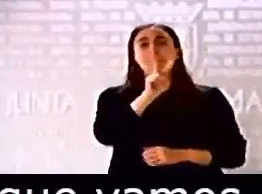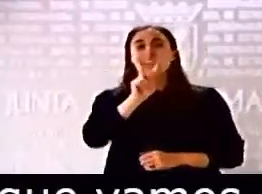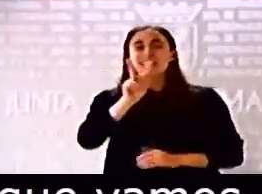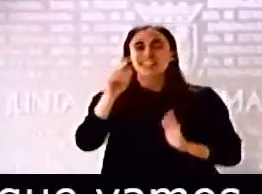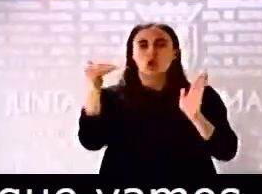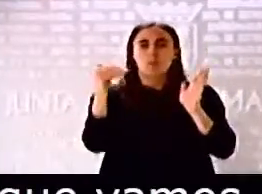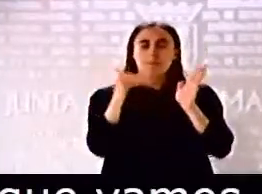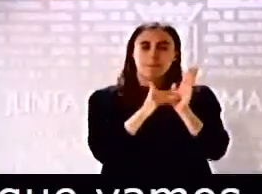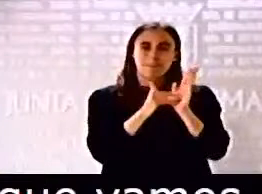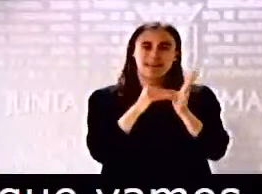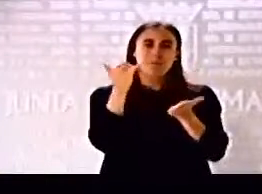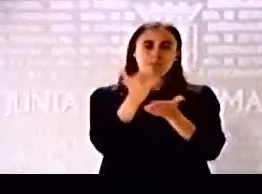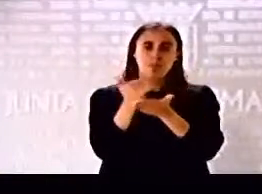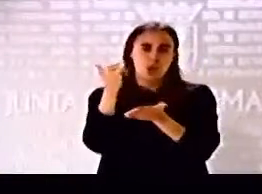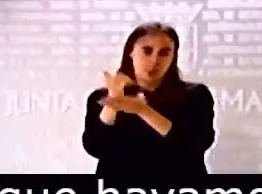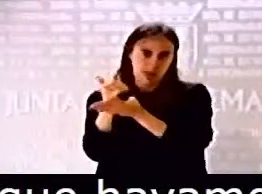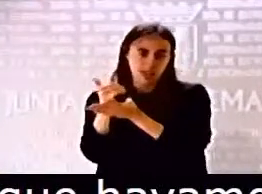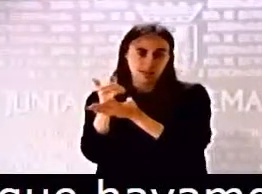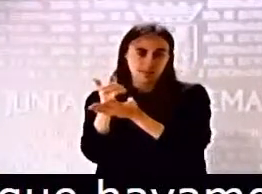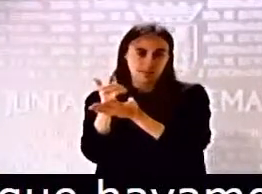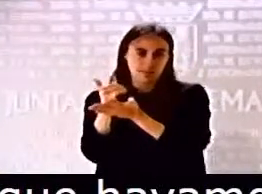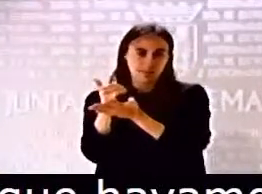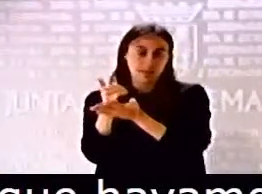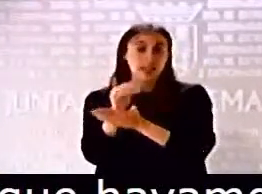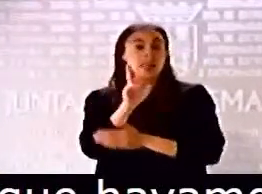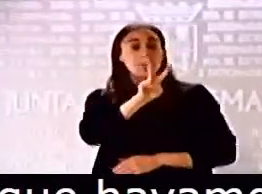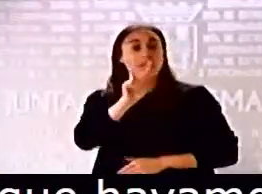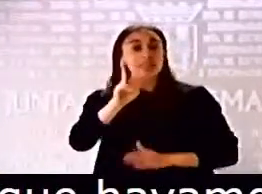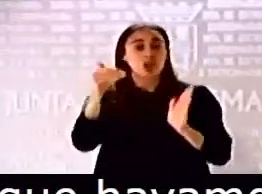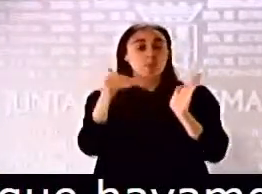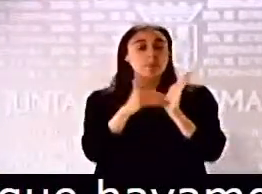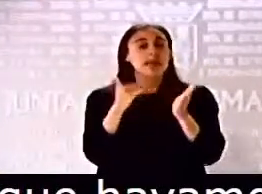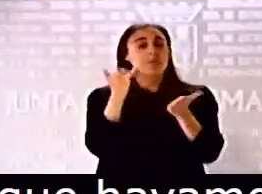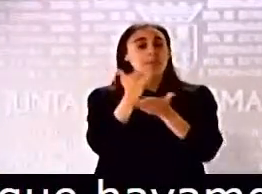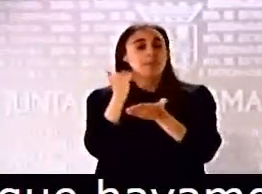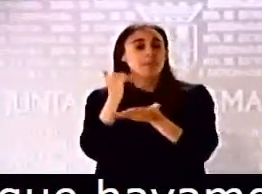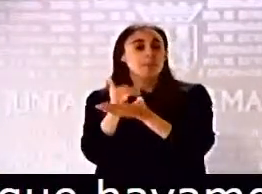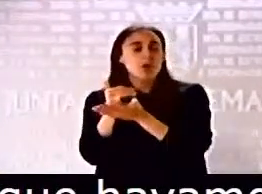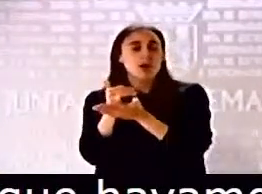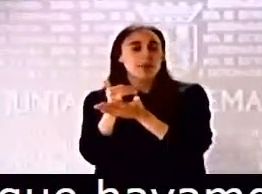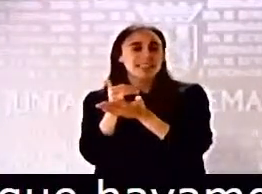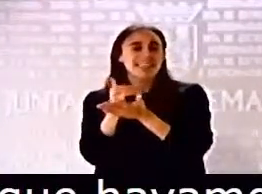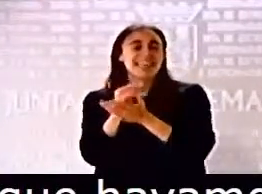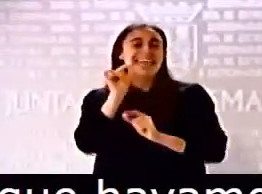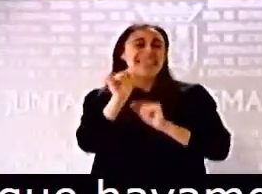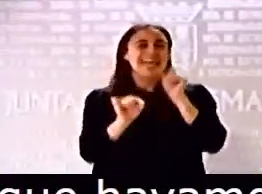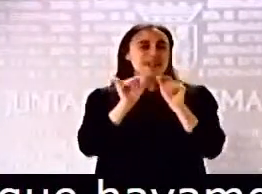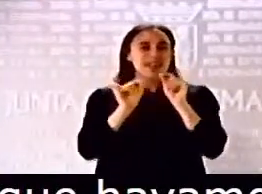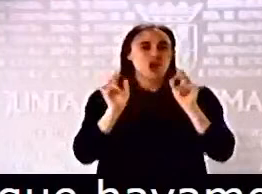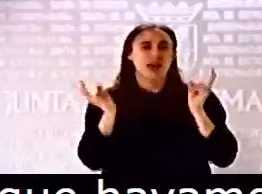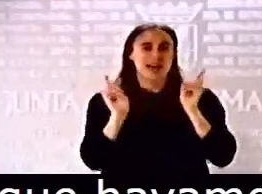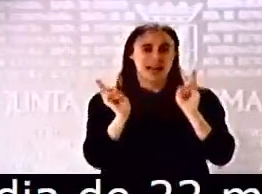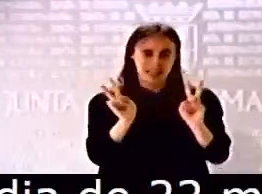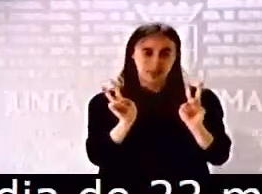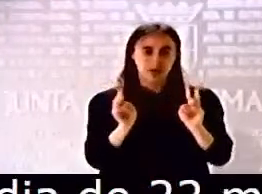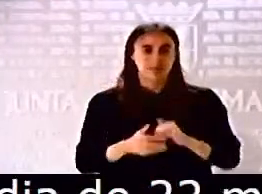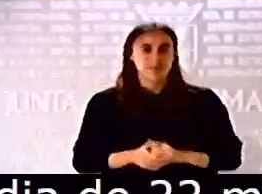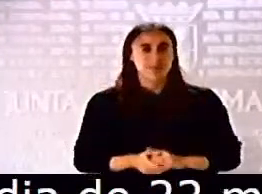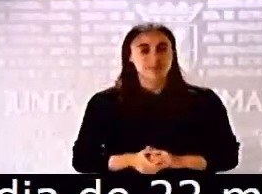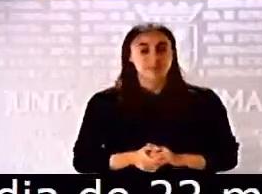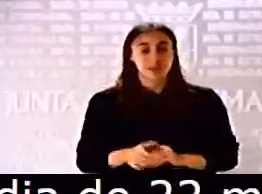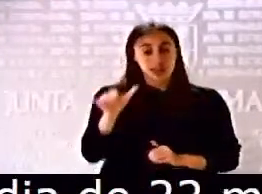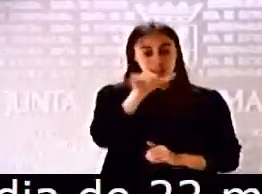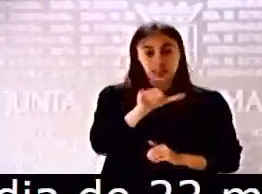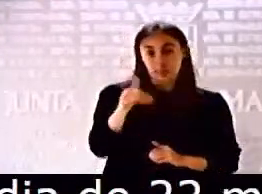pruebas, de 22.000 pruebas diagnósticas de infección activa a lo largo de las semanas. La